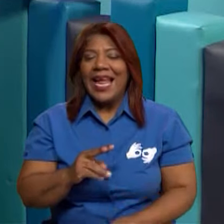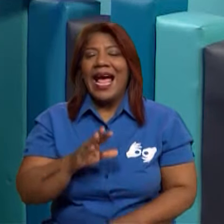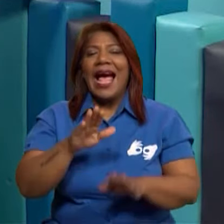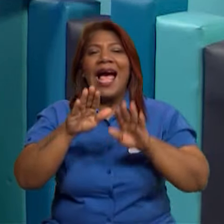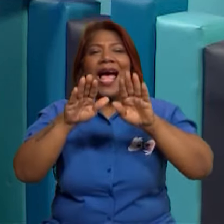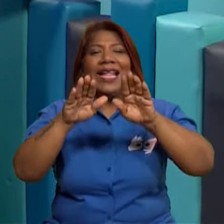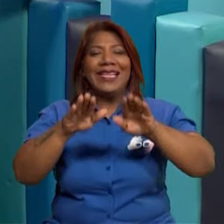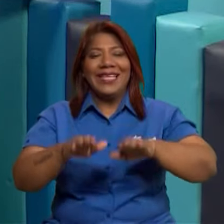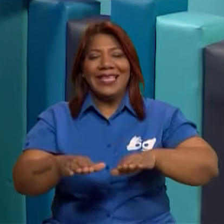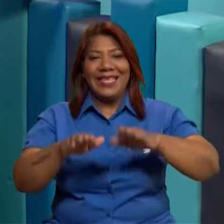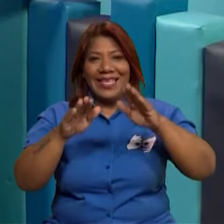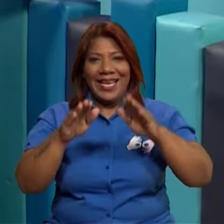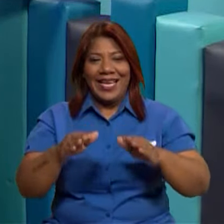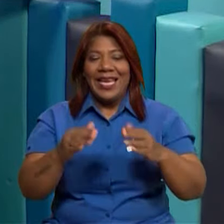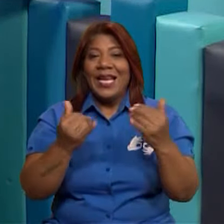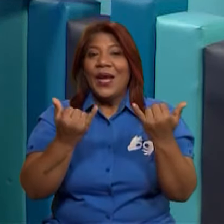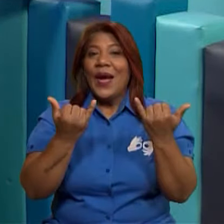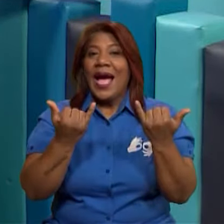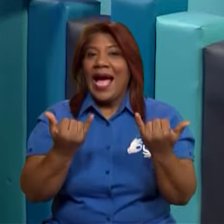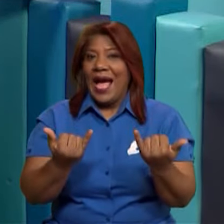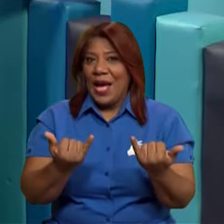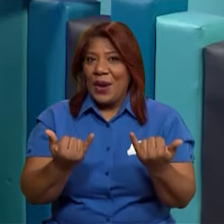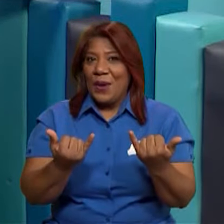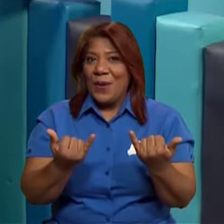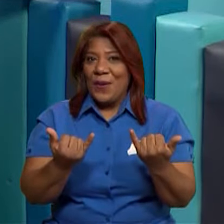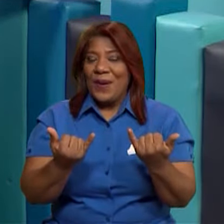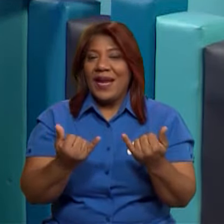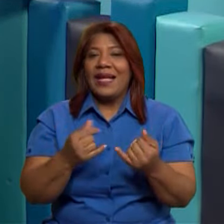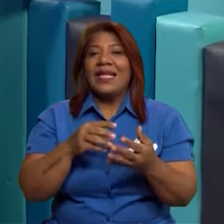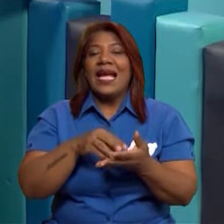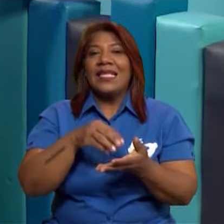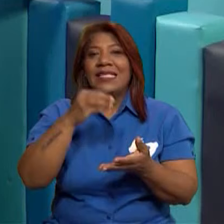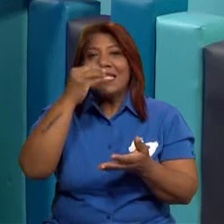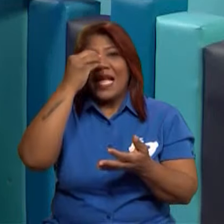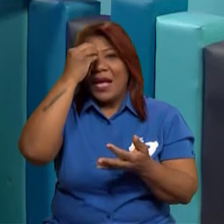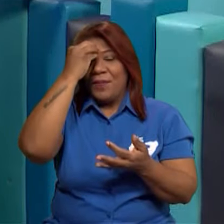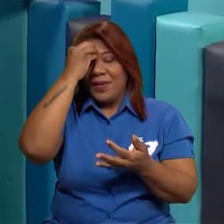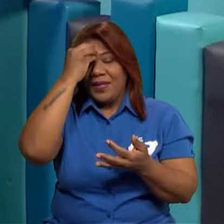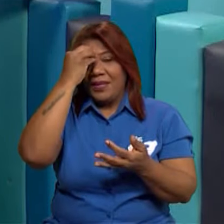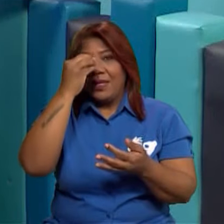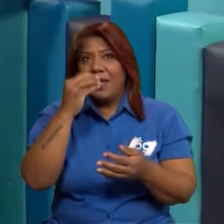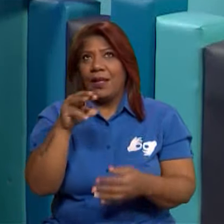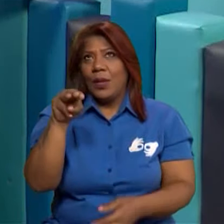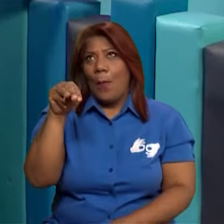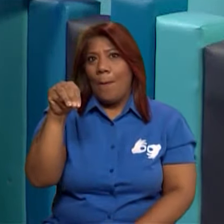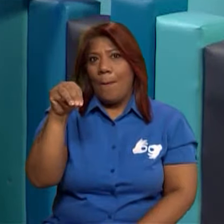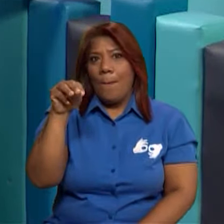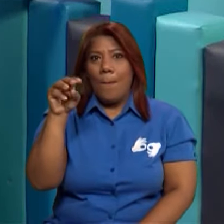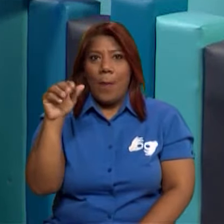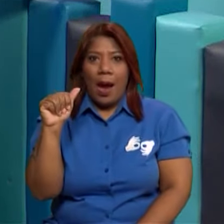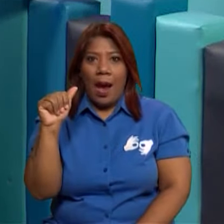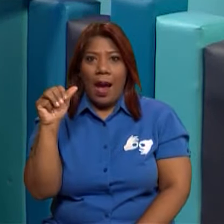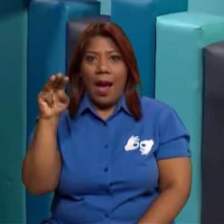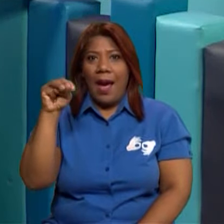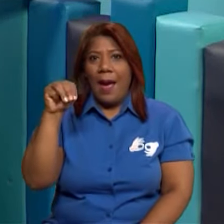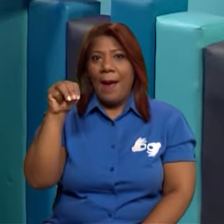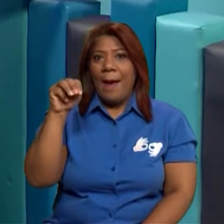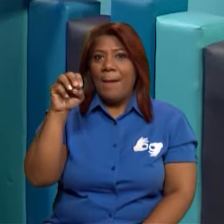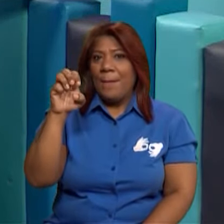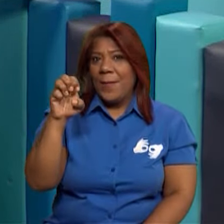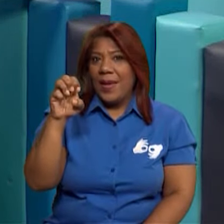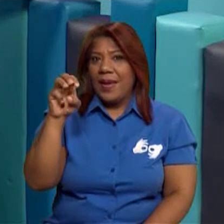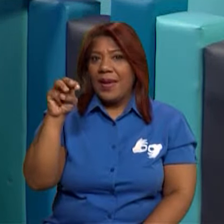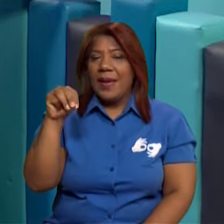ahora virtualmente te está poniendo lo que son las uniones de las sílabas y todo lo demás. Pero no sabes